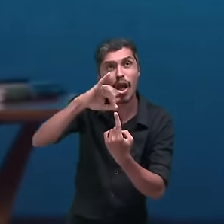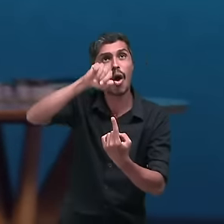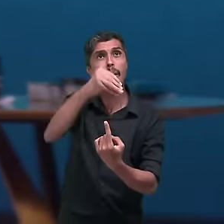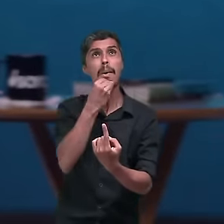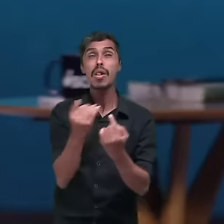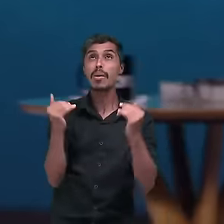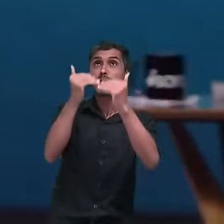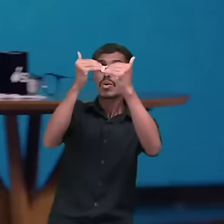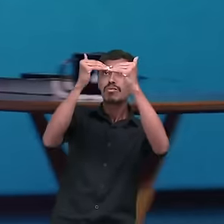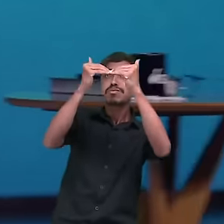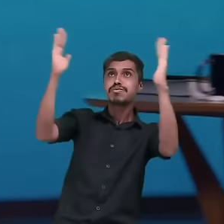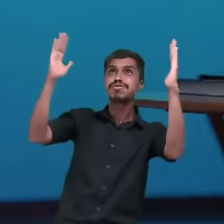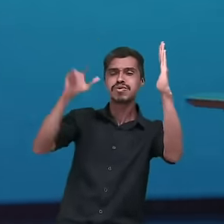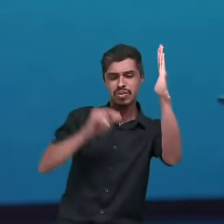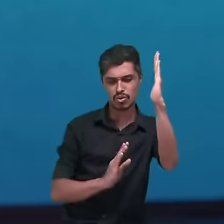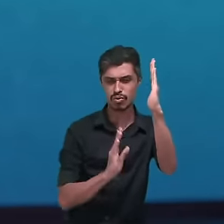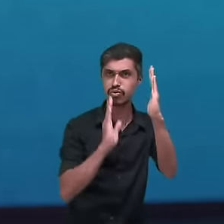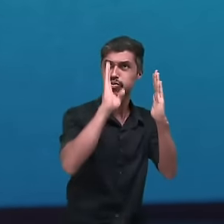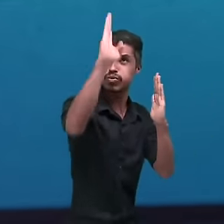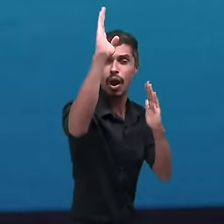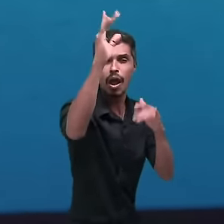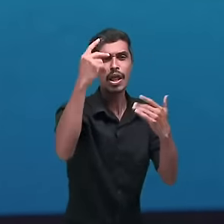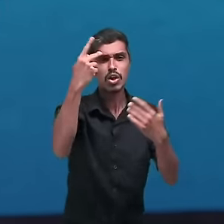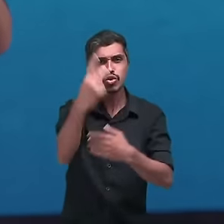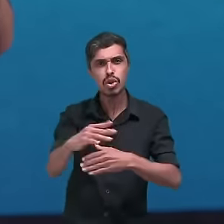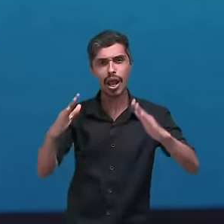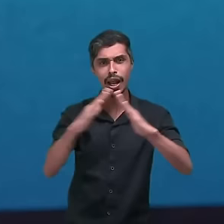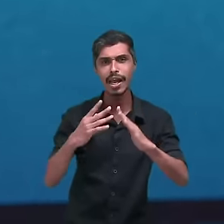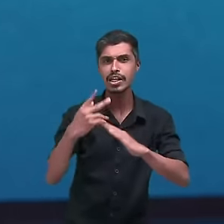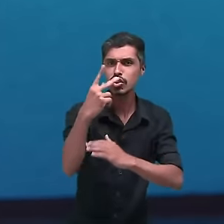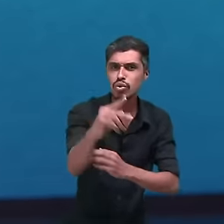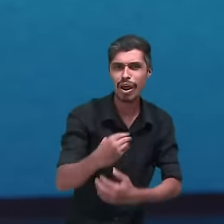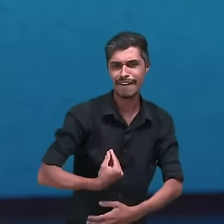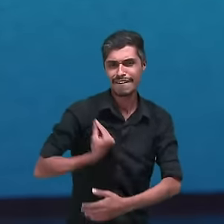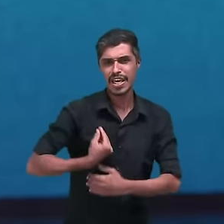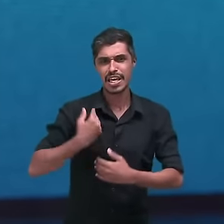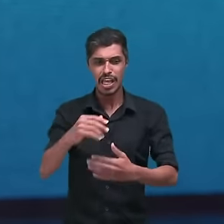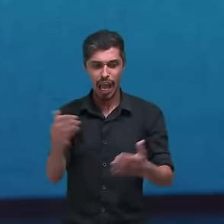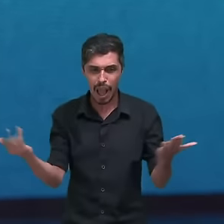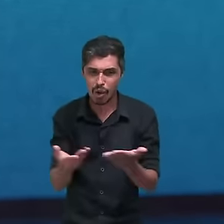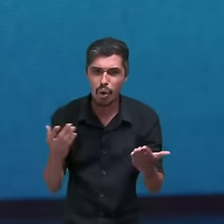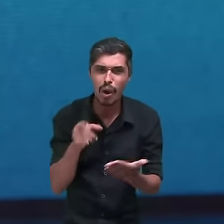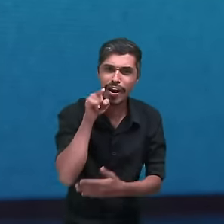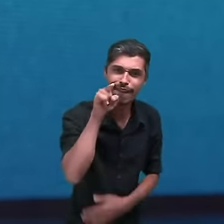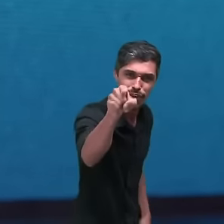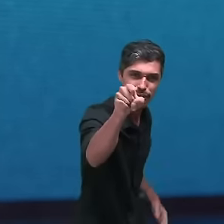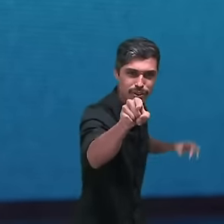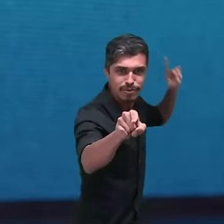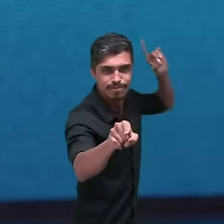mundo espiritual está liberando sobre tu casa. ¿Quién es